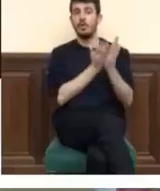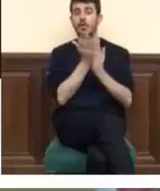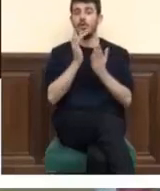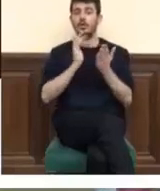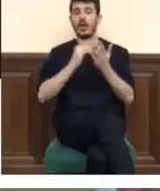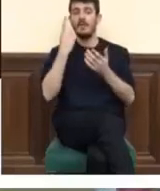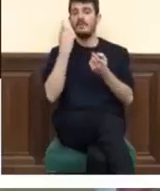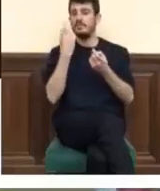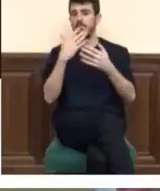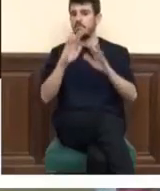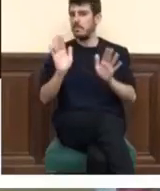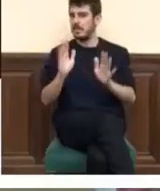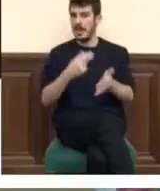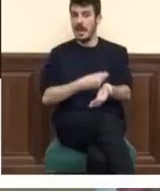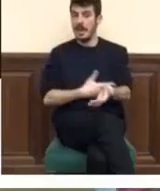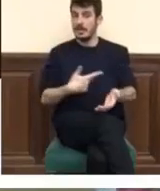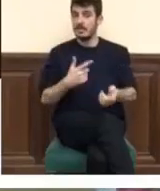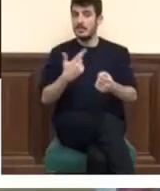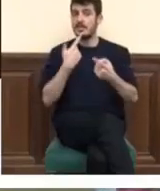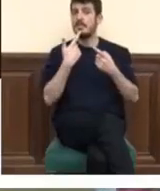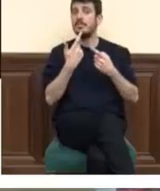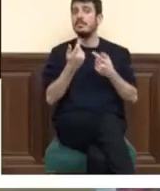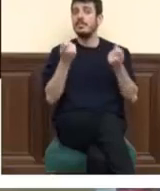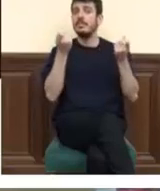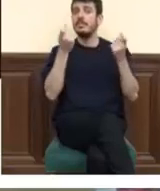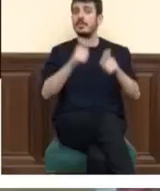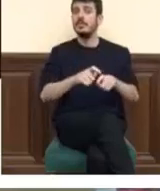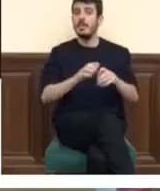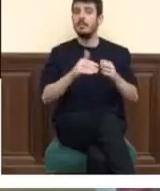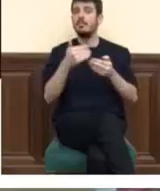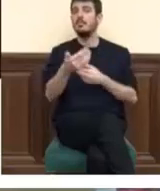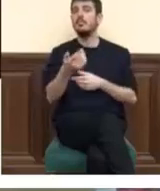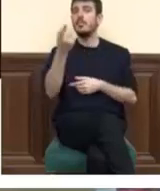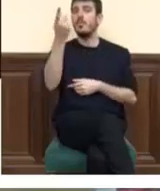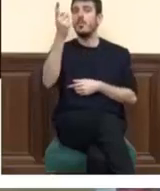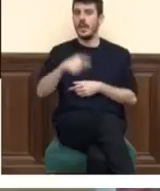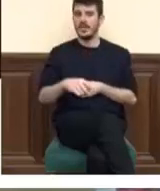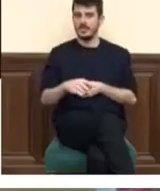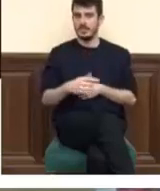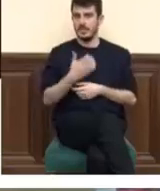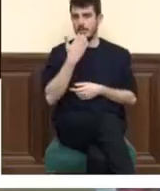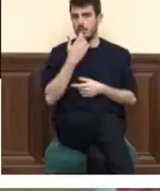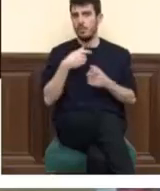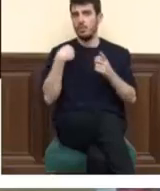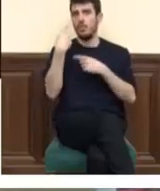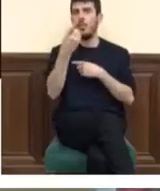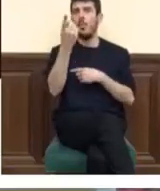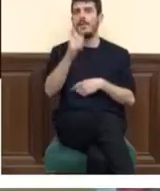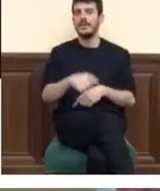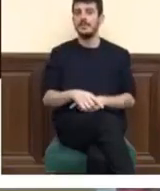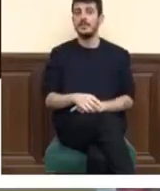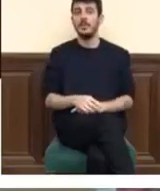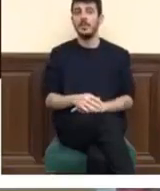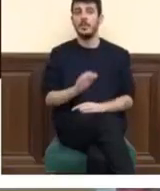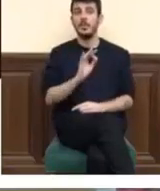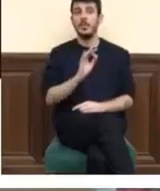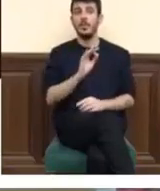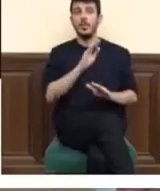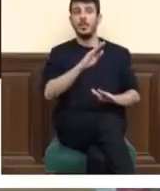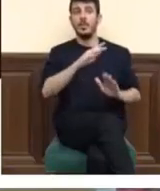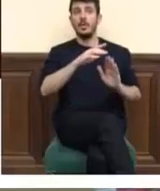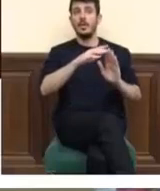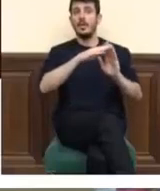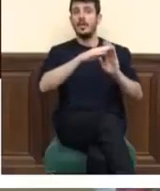simple analítica y le den cita para un mes, por ejemplo, que permanezca en lista de